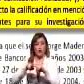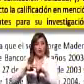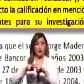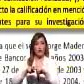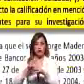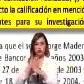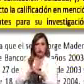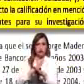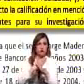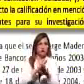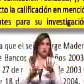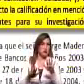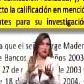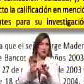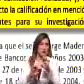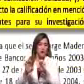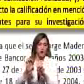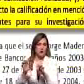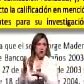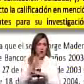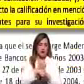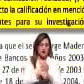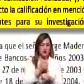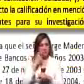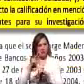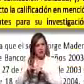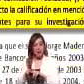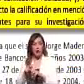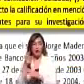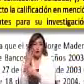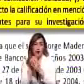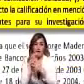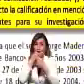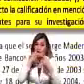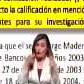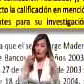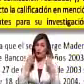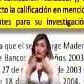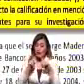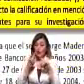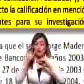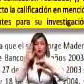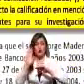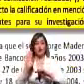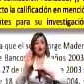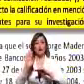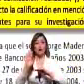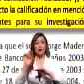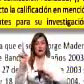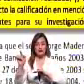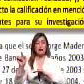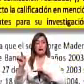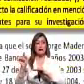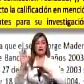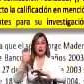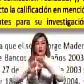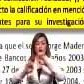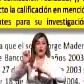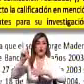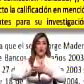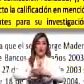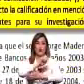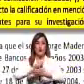inhabilidades supervinientes a la calificación realizada y de encontrar falsedad en la declaración juramentada, se dejará sin efecto la calificación